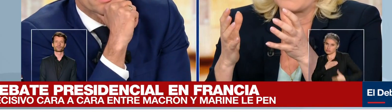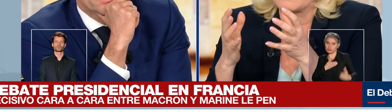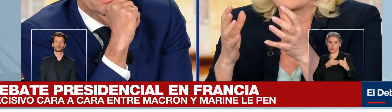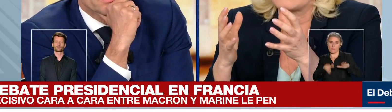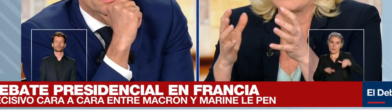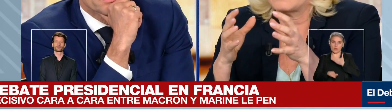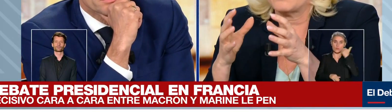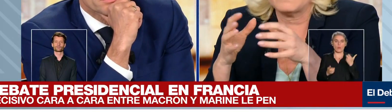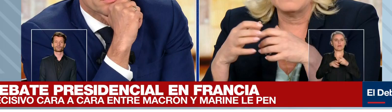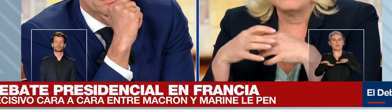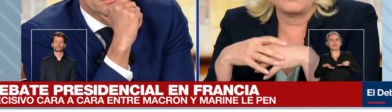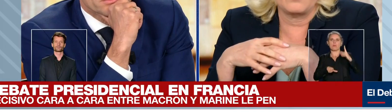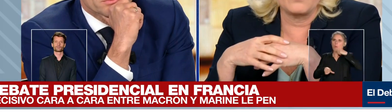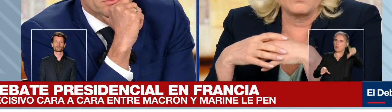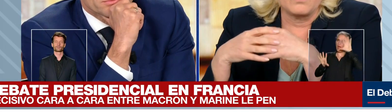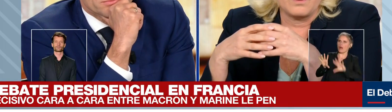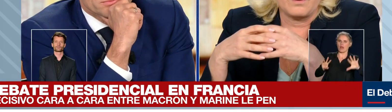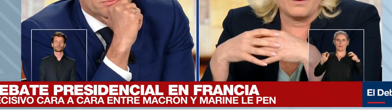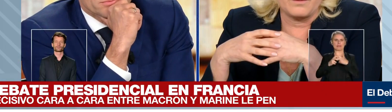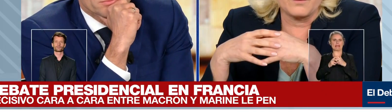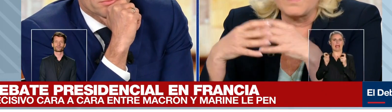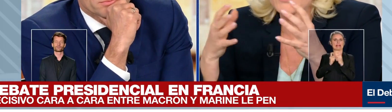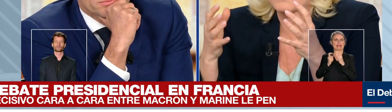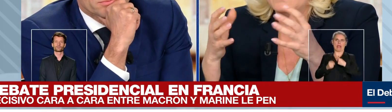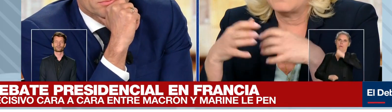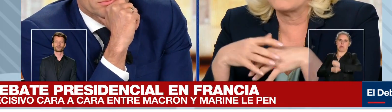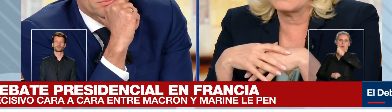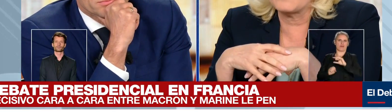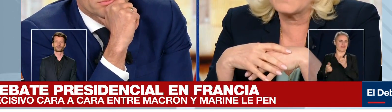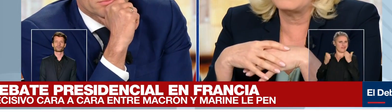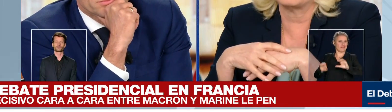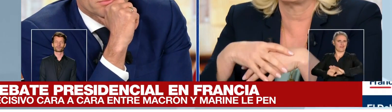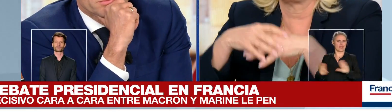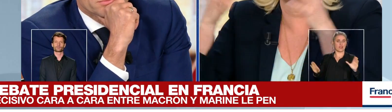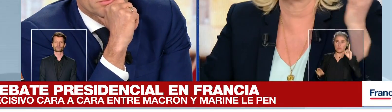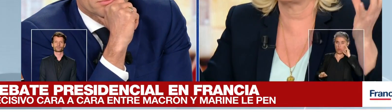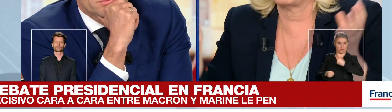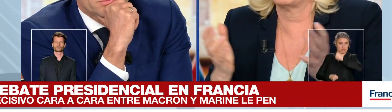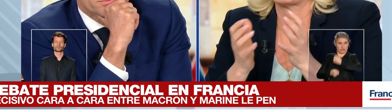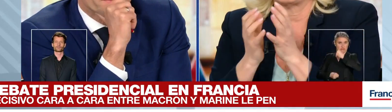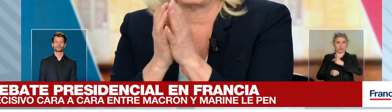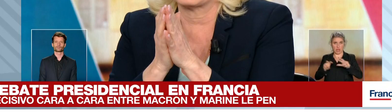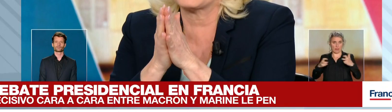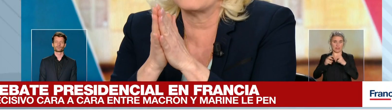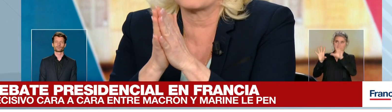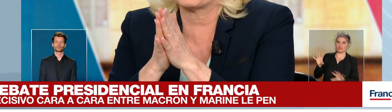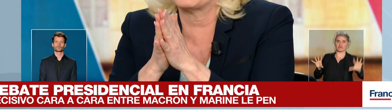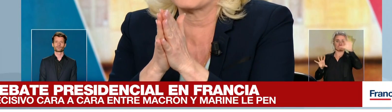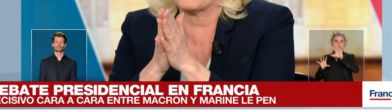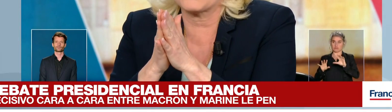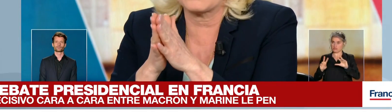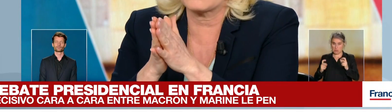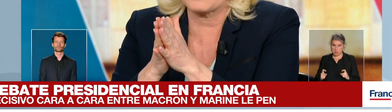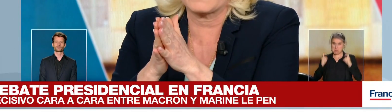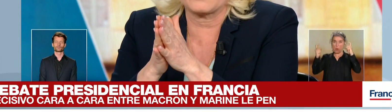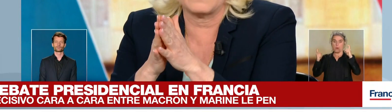al cambio de un sistema perenne, o sea, salir del mercado europeo de la electricidad, lo que nos obliga a que los precios de